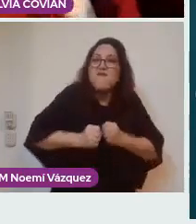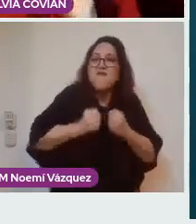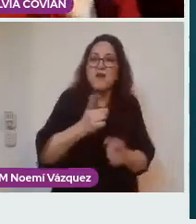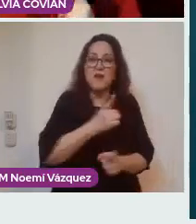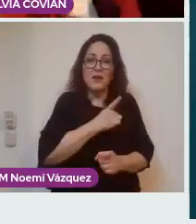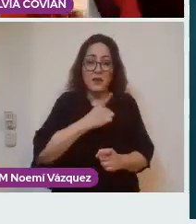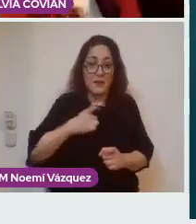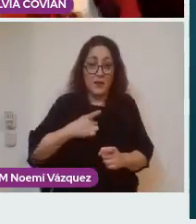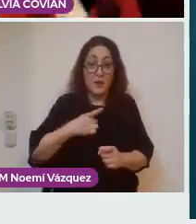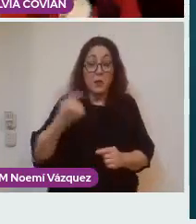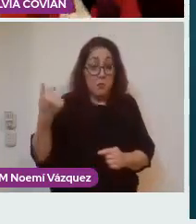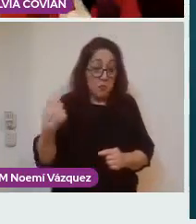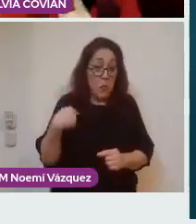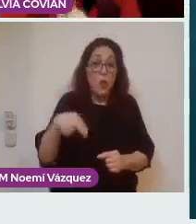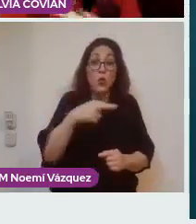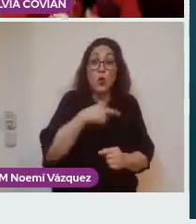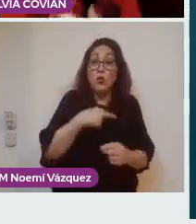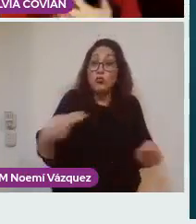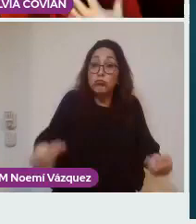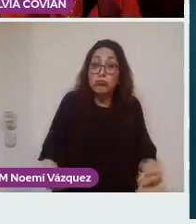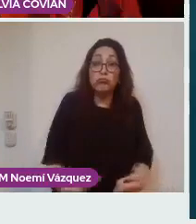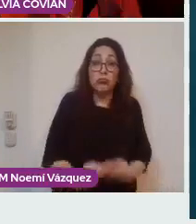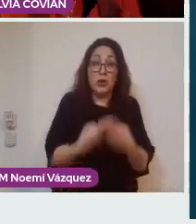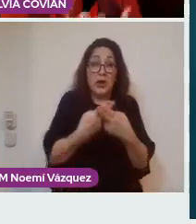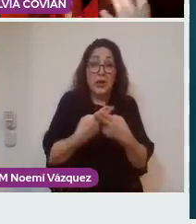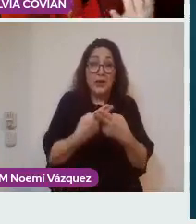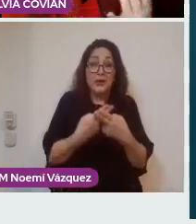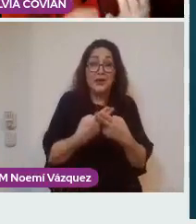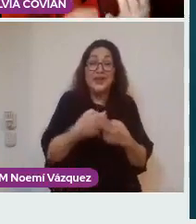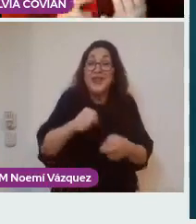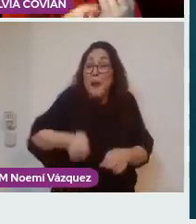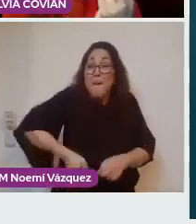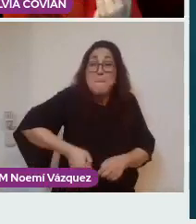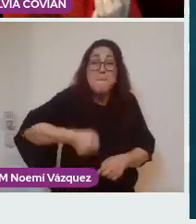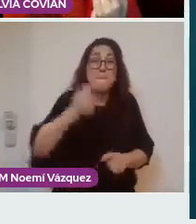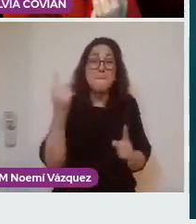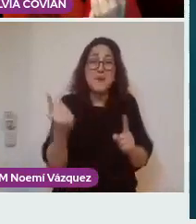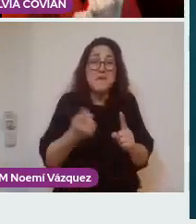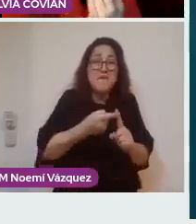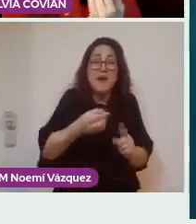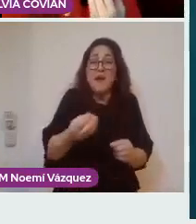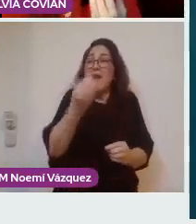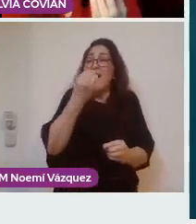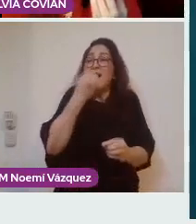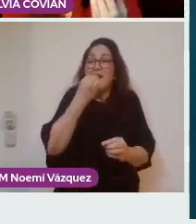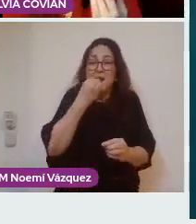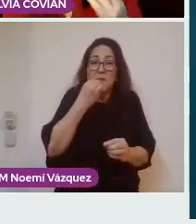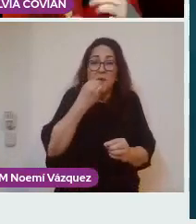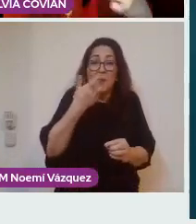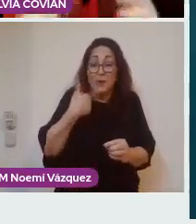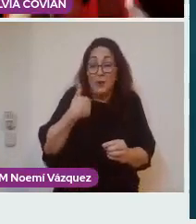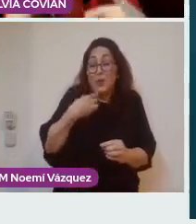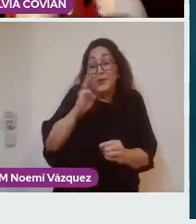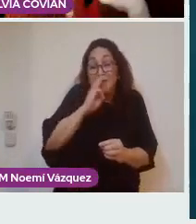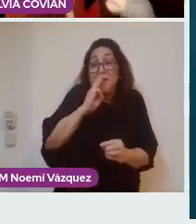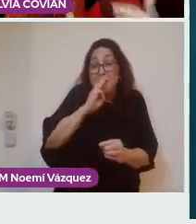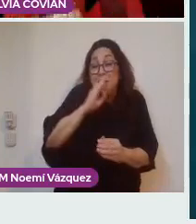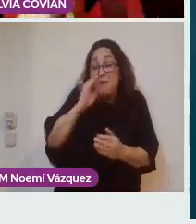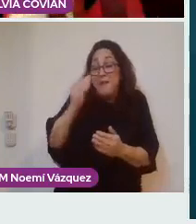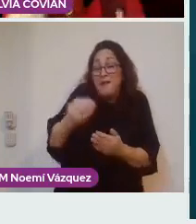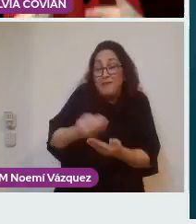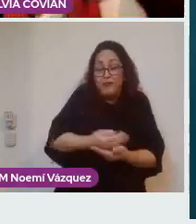nada soluciona. Y solo parece que me distraen de momento y me alivian lo que está sucediendo. Hay